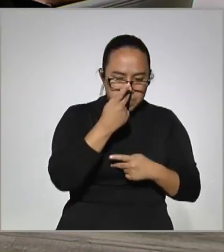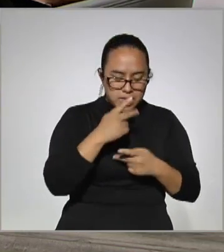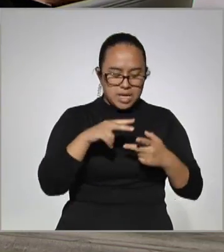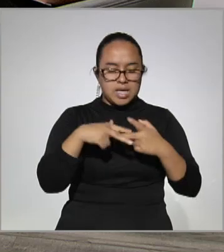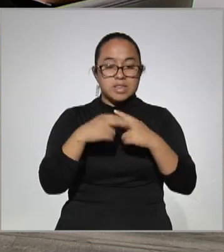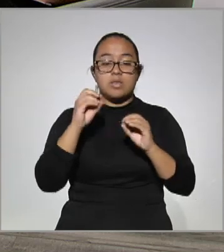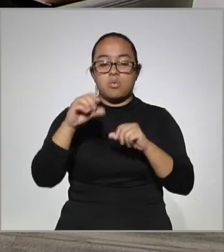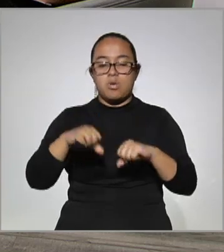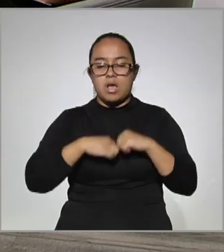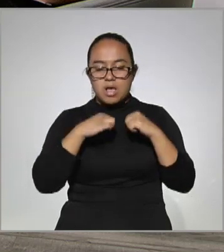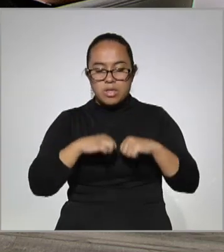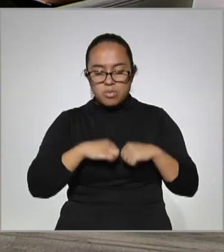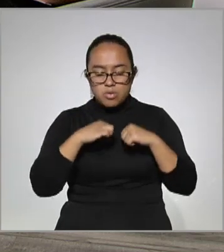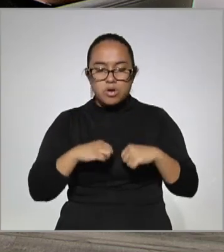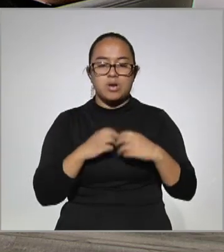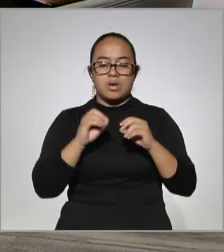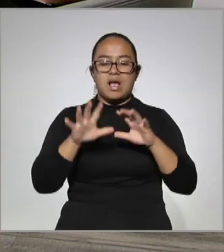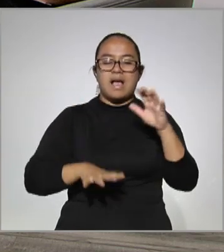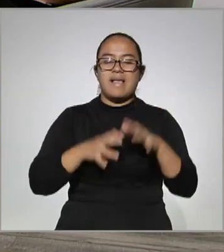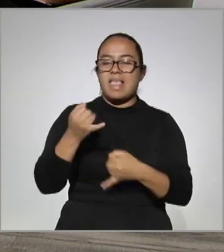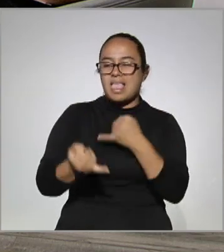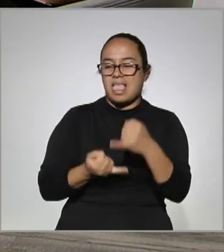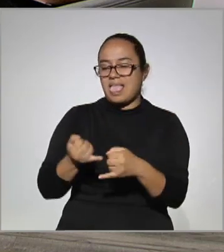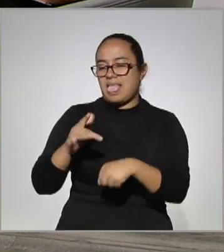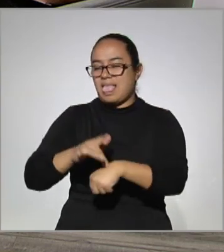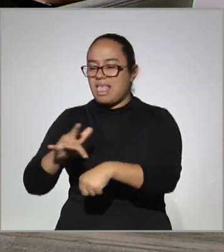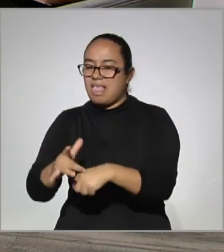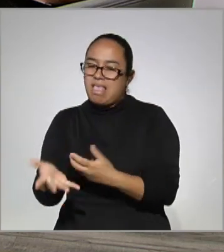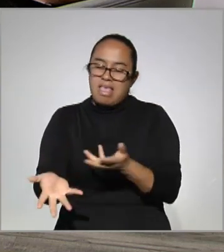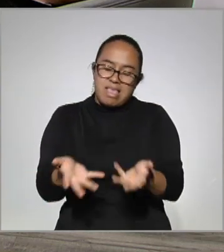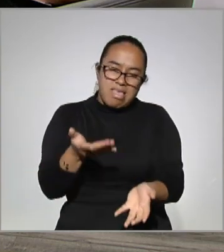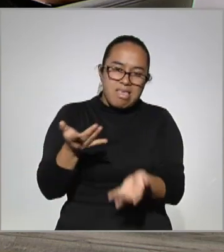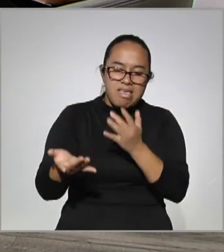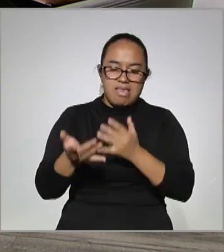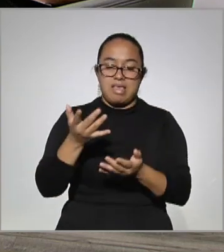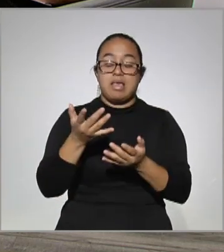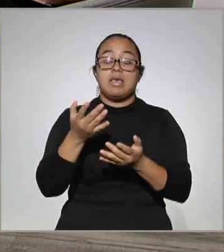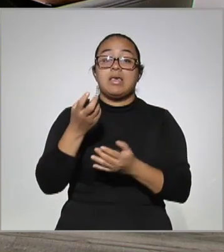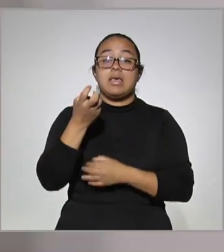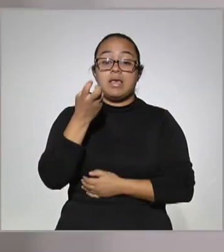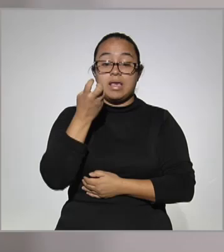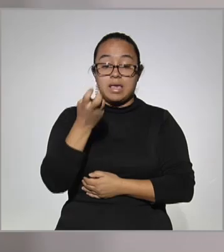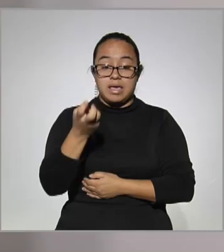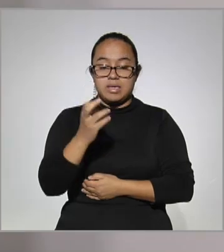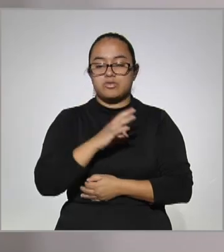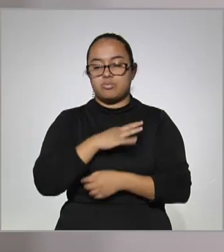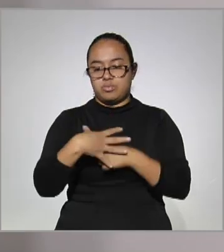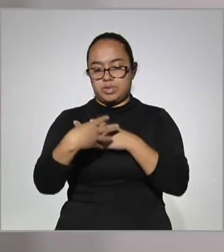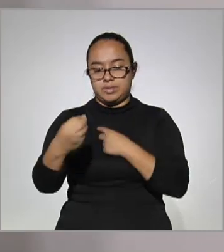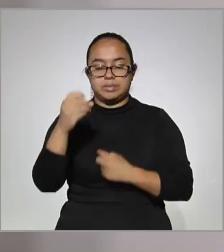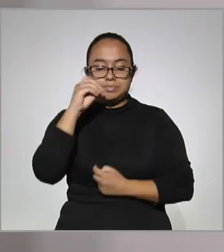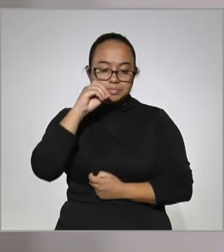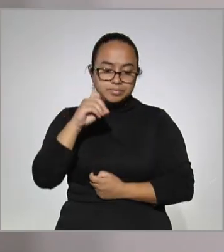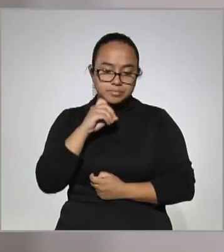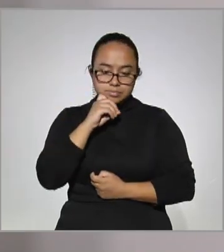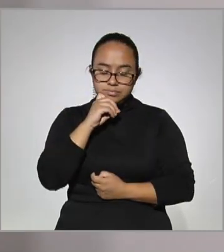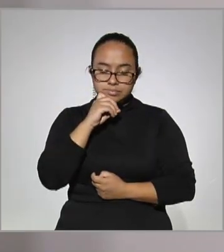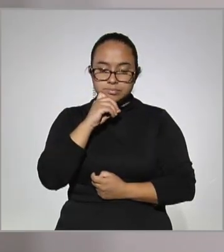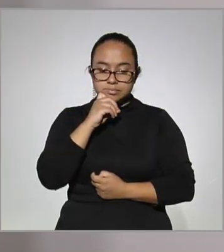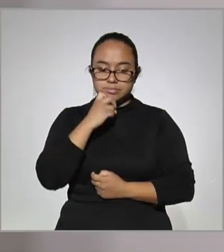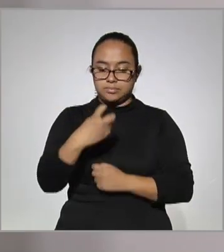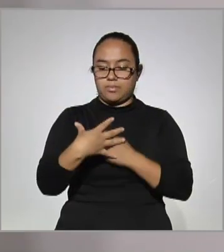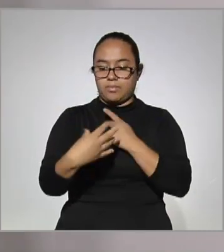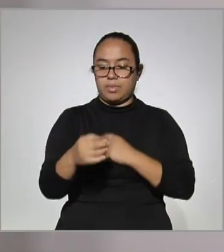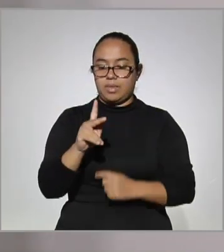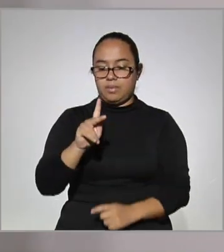Entre los adolescentes de repente hay jugueteo sexual manual. Entonces eso puede ayudar a una transmisión sexual de virus